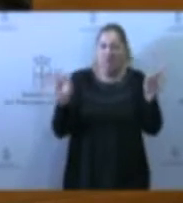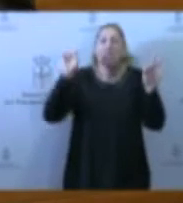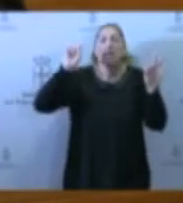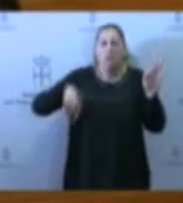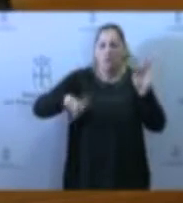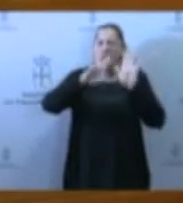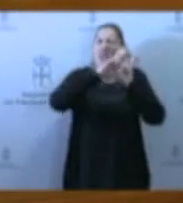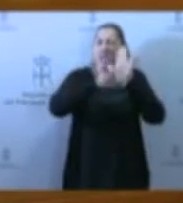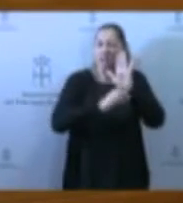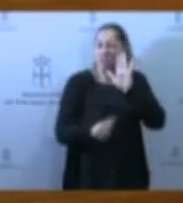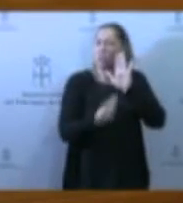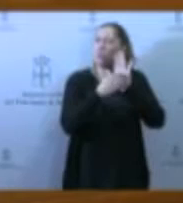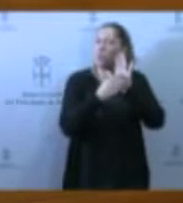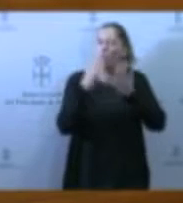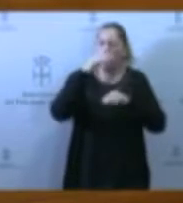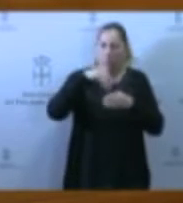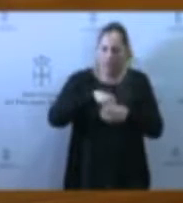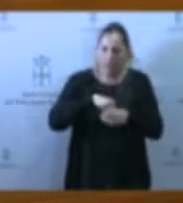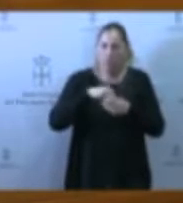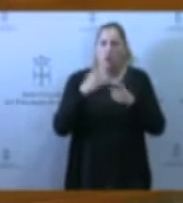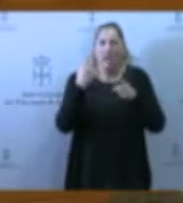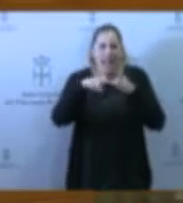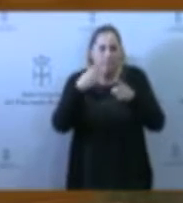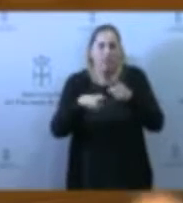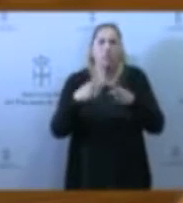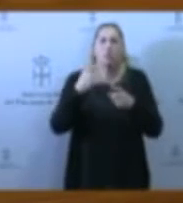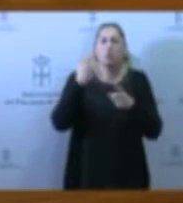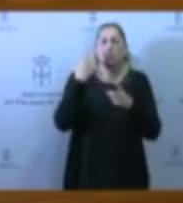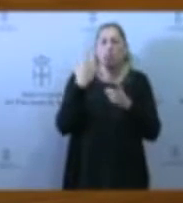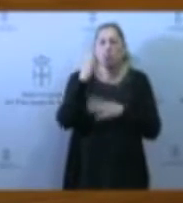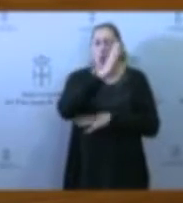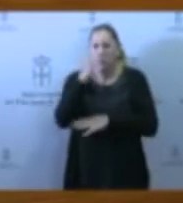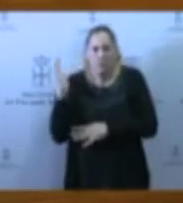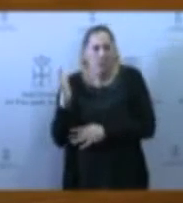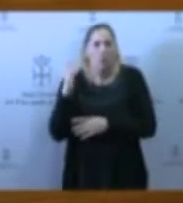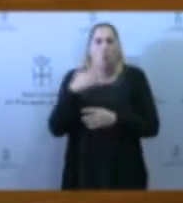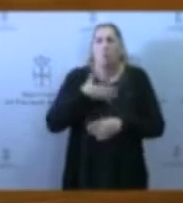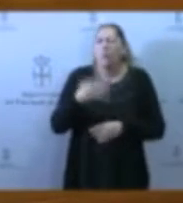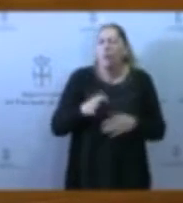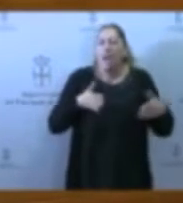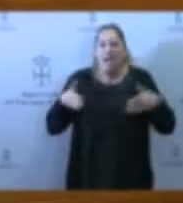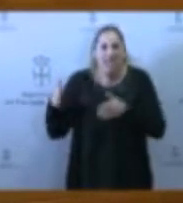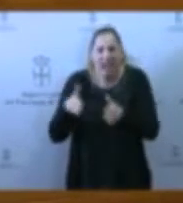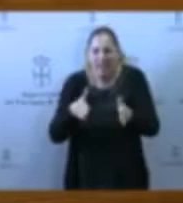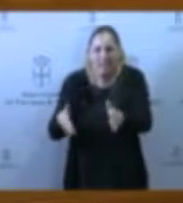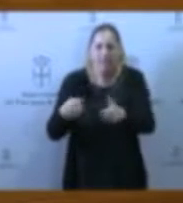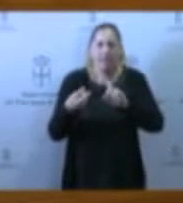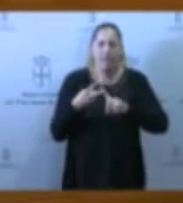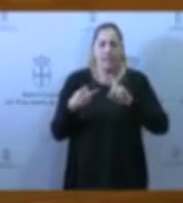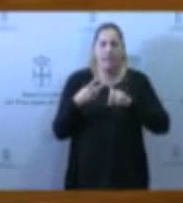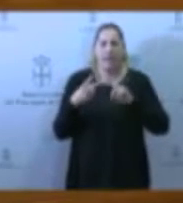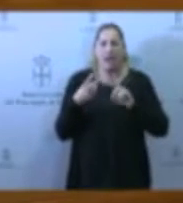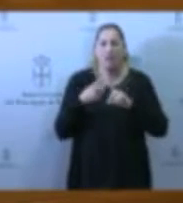supuesto, a determinados elementos, obstáculos en la vía pública, sean carreteras, sean cruzamientos con